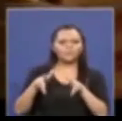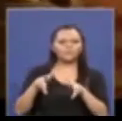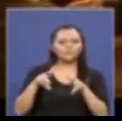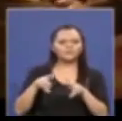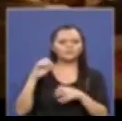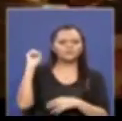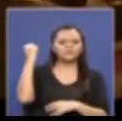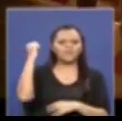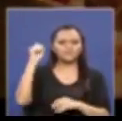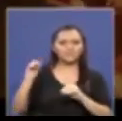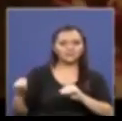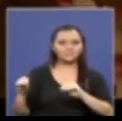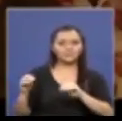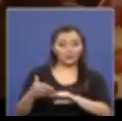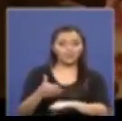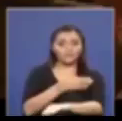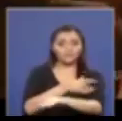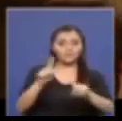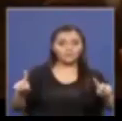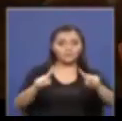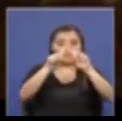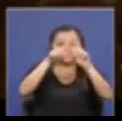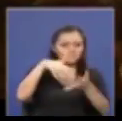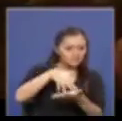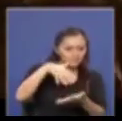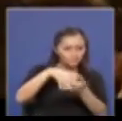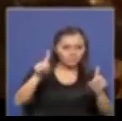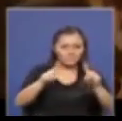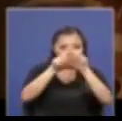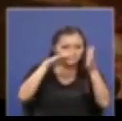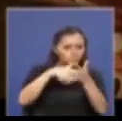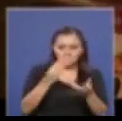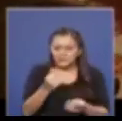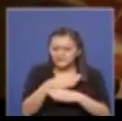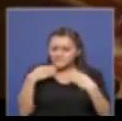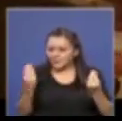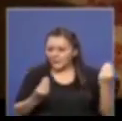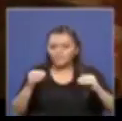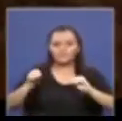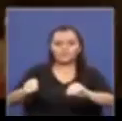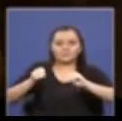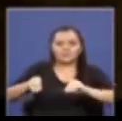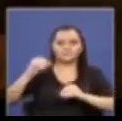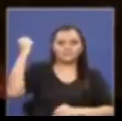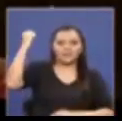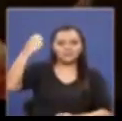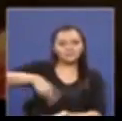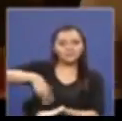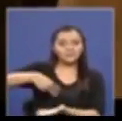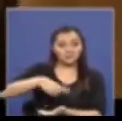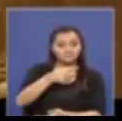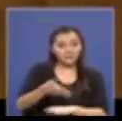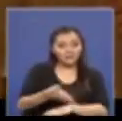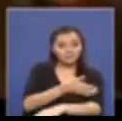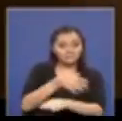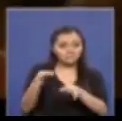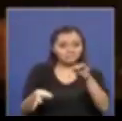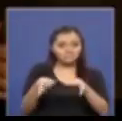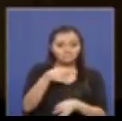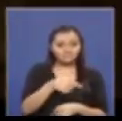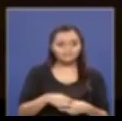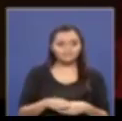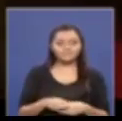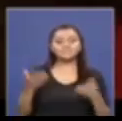salsa. Porque él estudió en París un doctorado. Una de las personas más preparadas en el ámbito del derecho, ¿no? Bien,